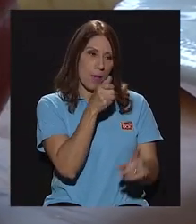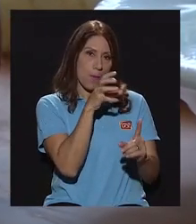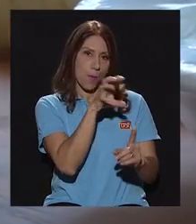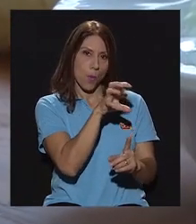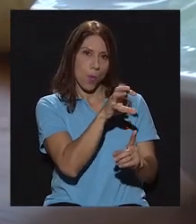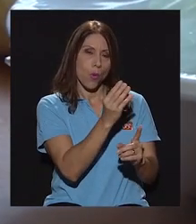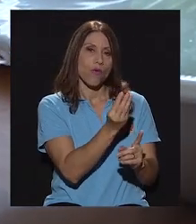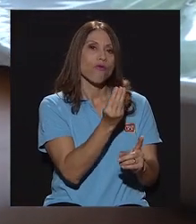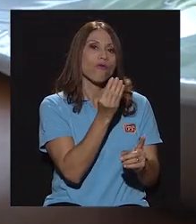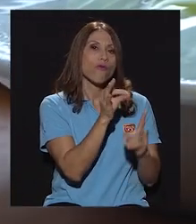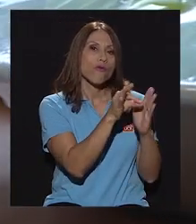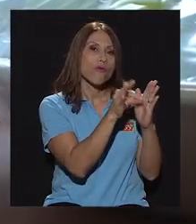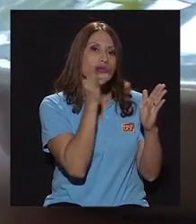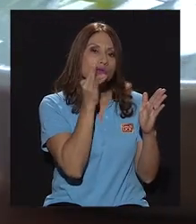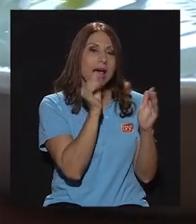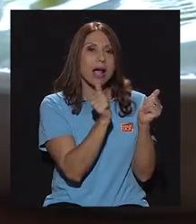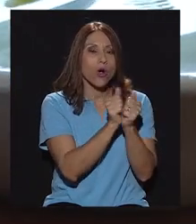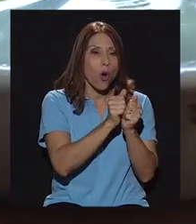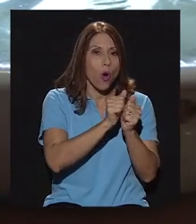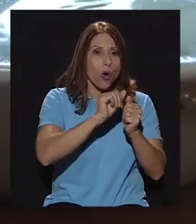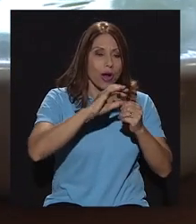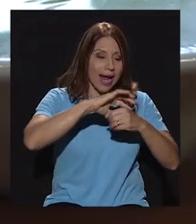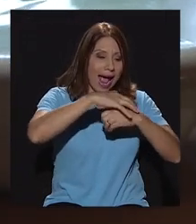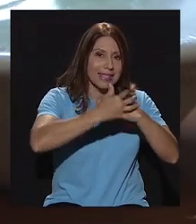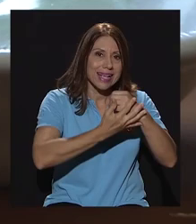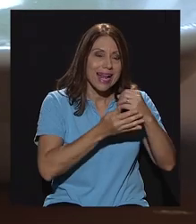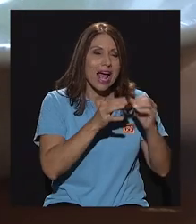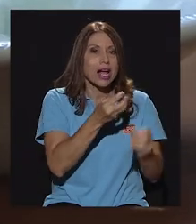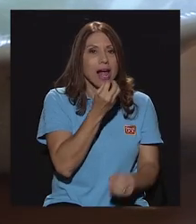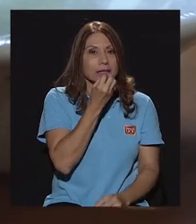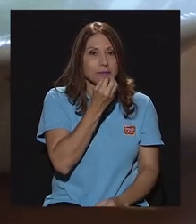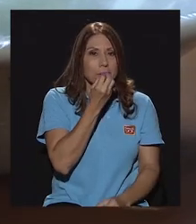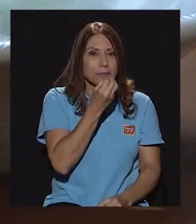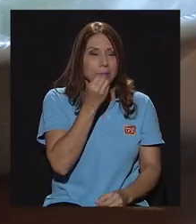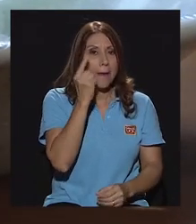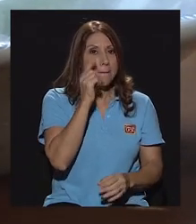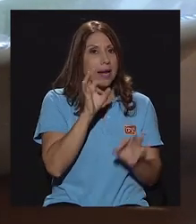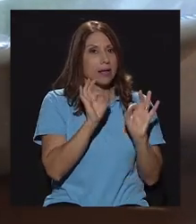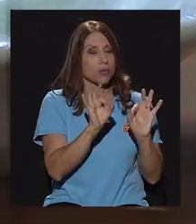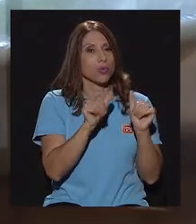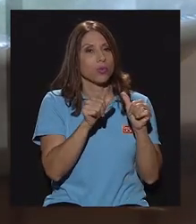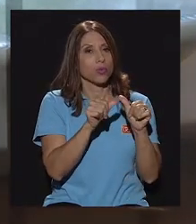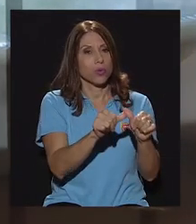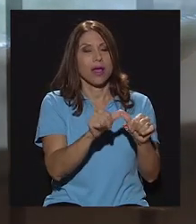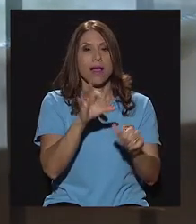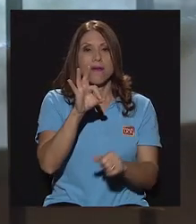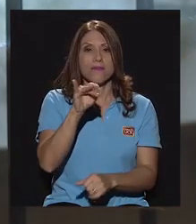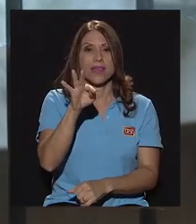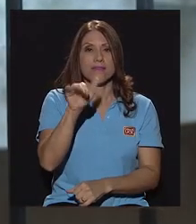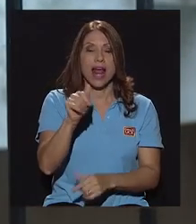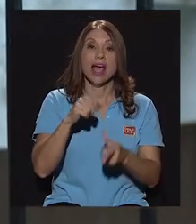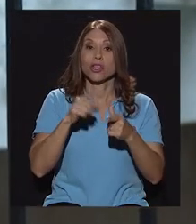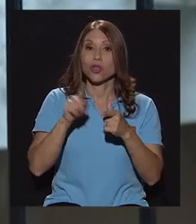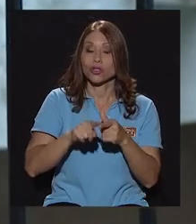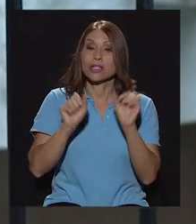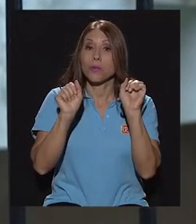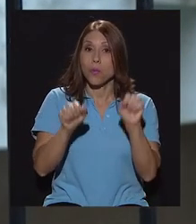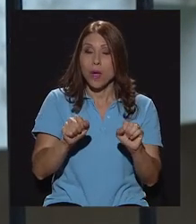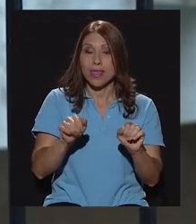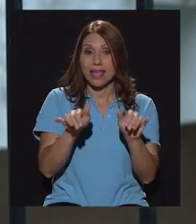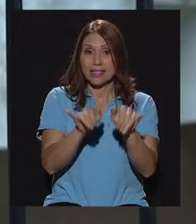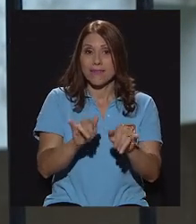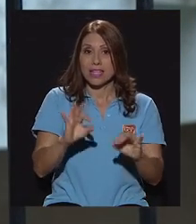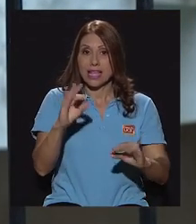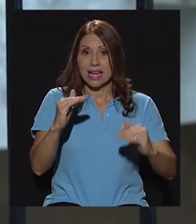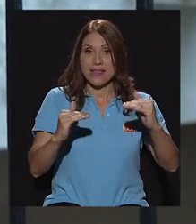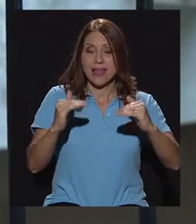toda la cáscara para que tengan la fibra que necesitan, que tiene un efecto retardante en la absorción de azúcar, entonces les ayuda a estabilizar